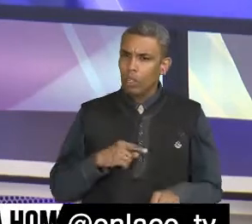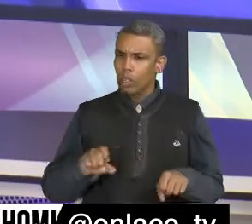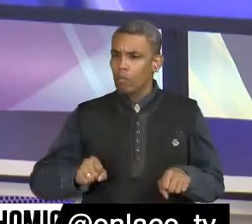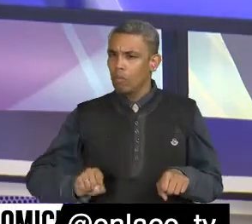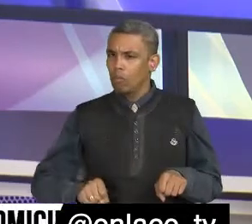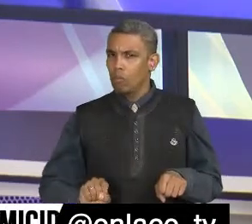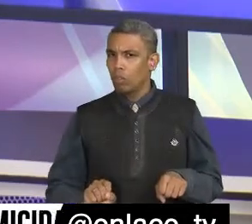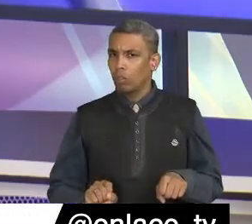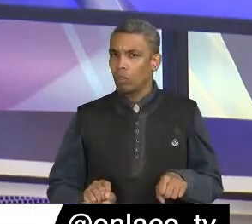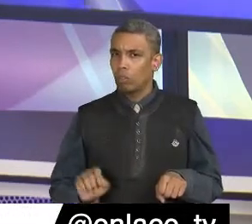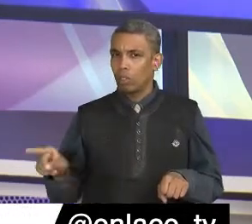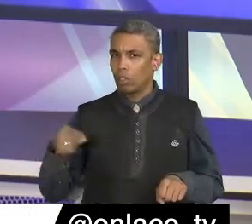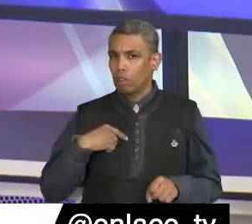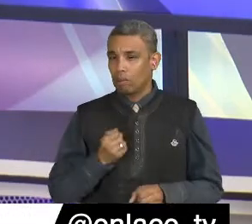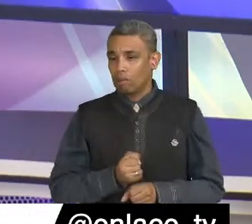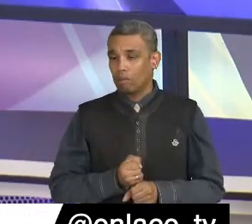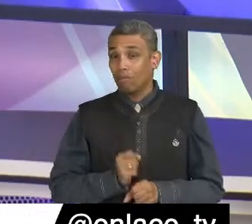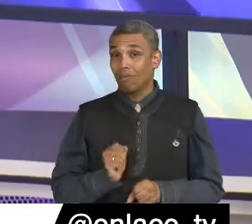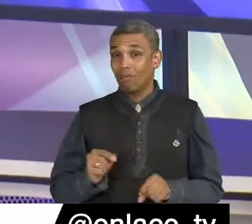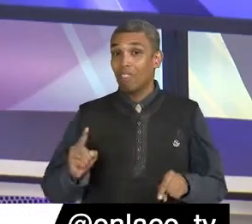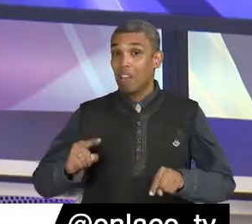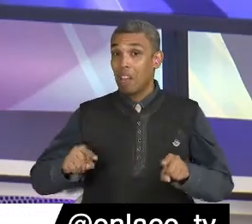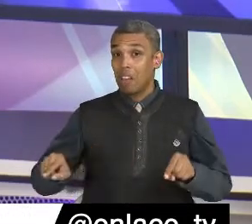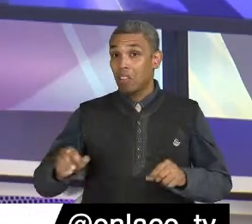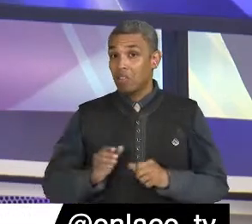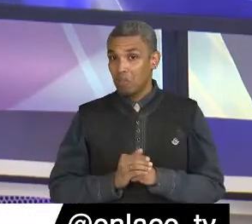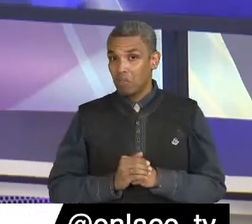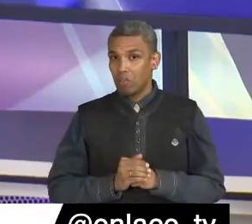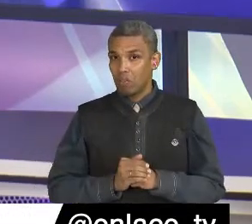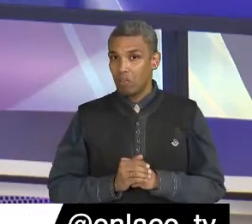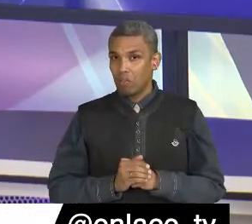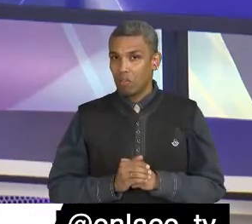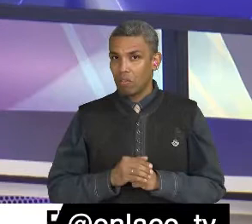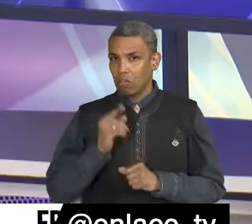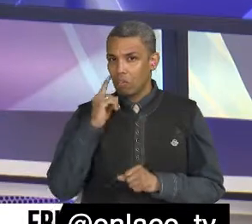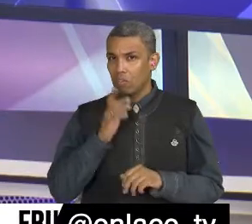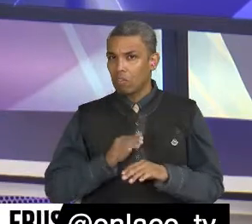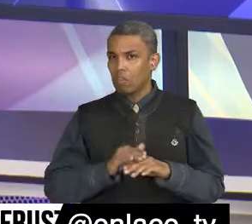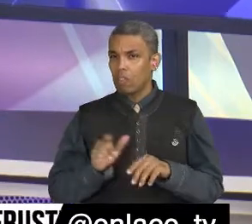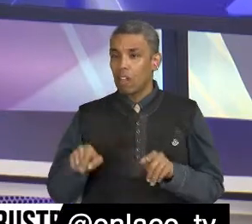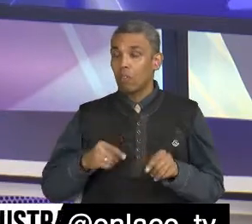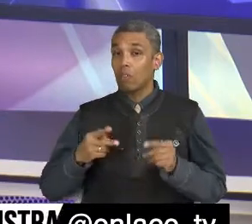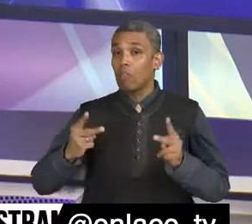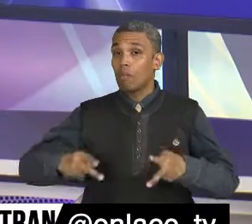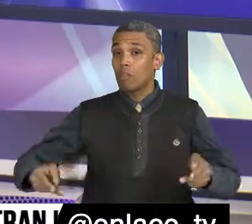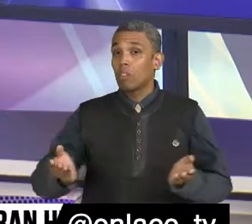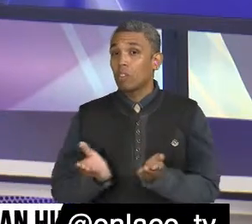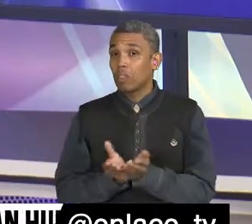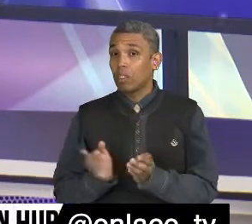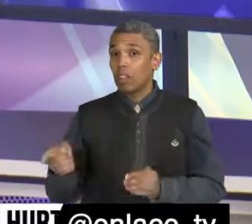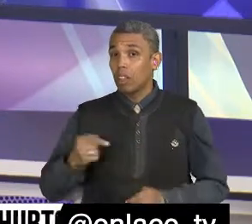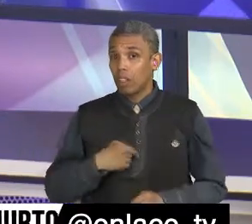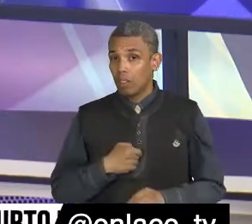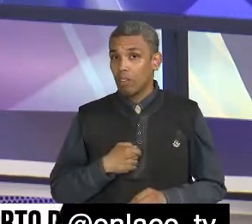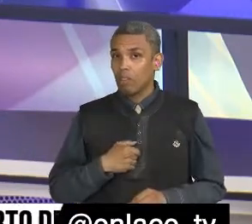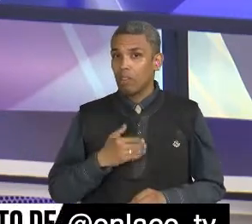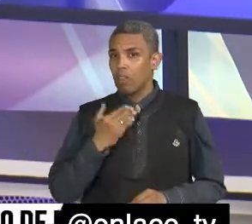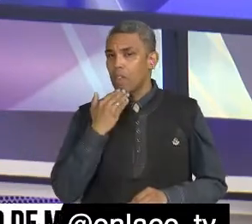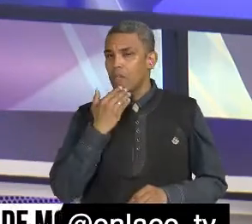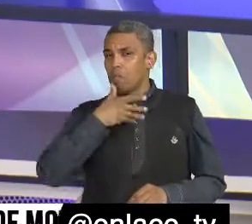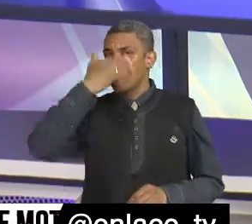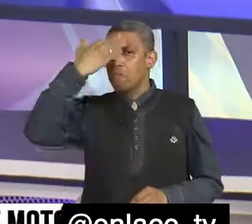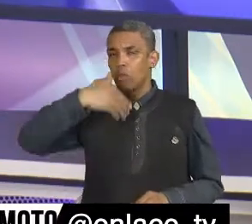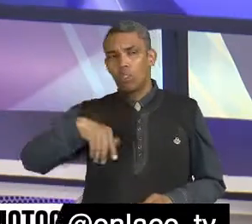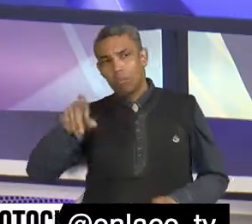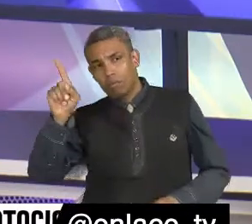estarían dando al servicio de transporte escolar que brinda el gobierno local. Sostiene que algunos de ellos toman rutas que no van ni a su casa ni al colegio, hecho